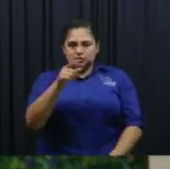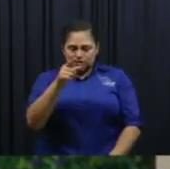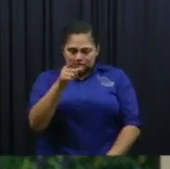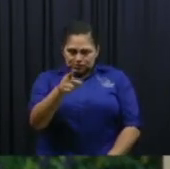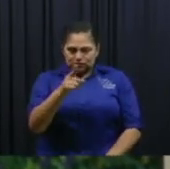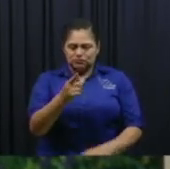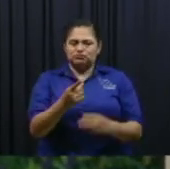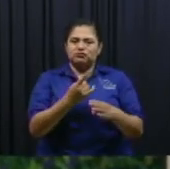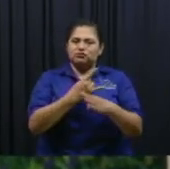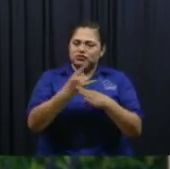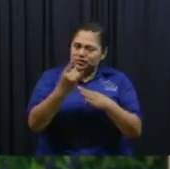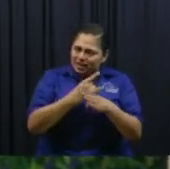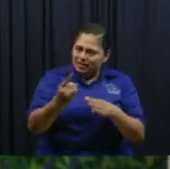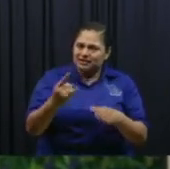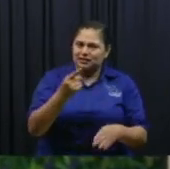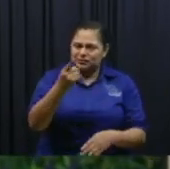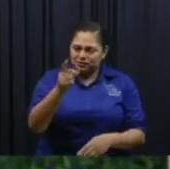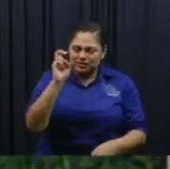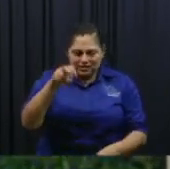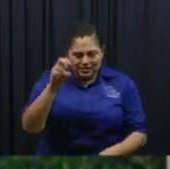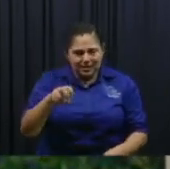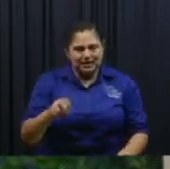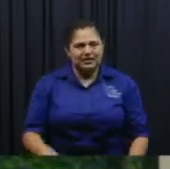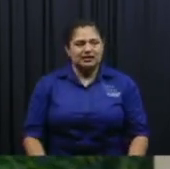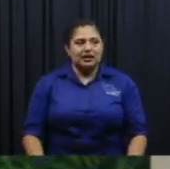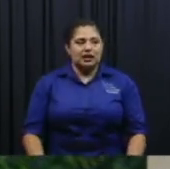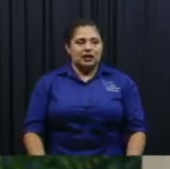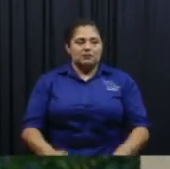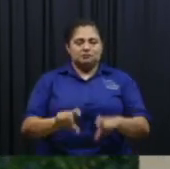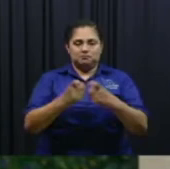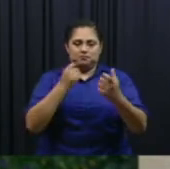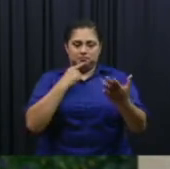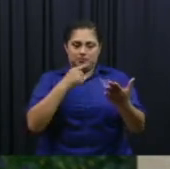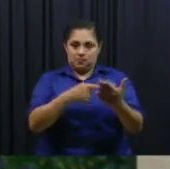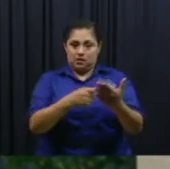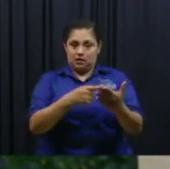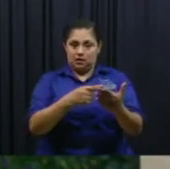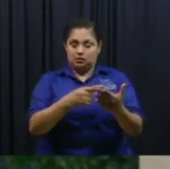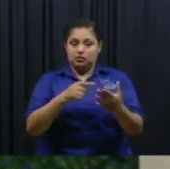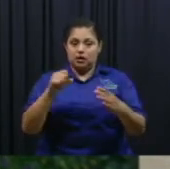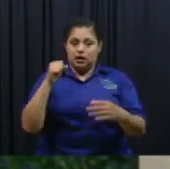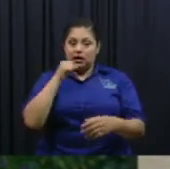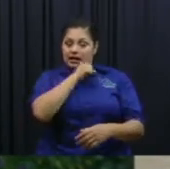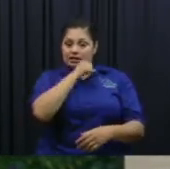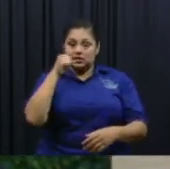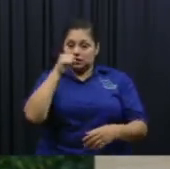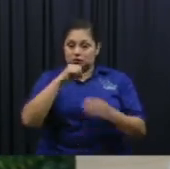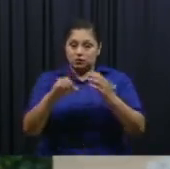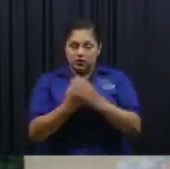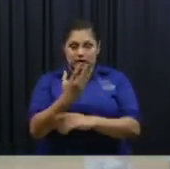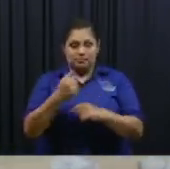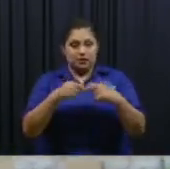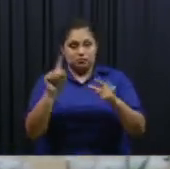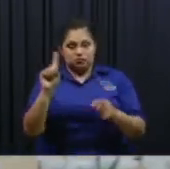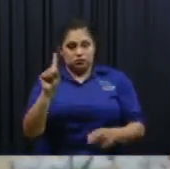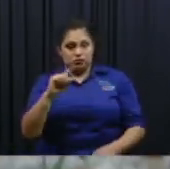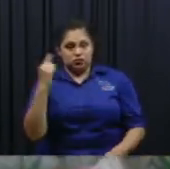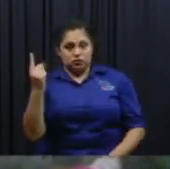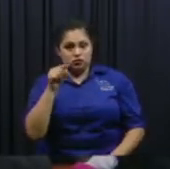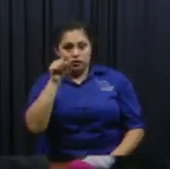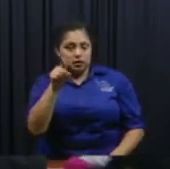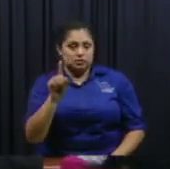a servir yo te aseguro que te va a servir como dice acá en una canción nueva pero no solo en eso